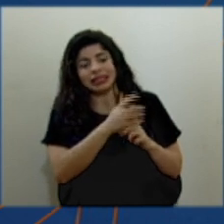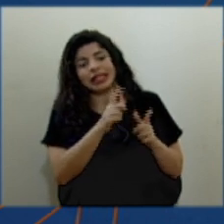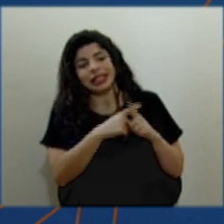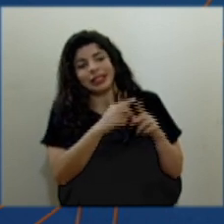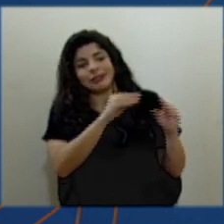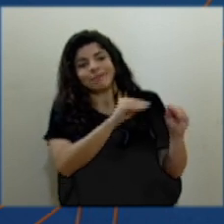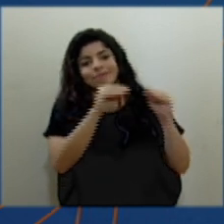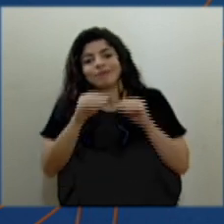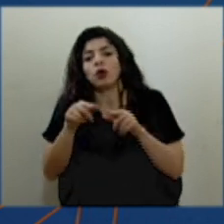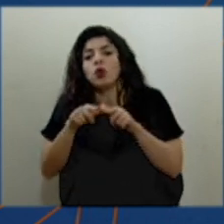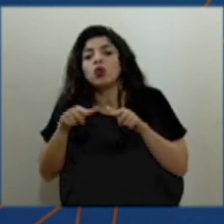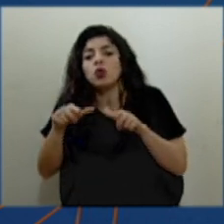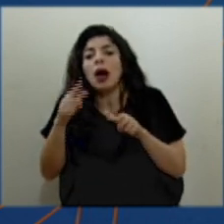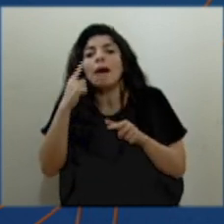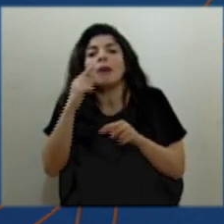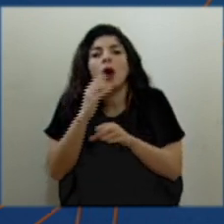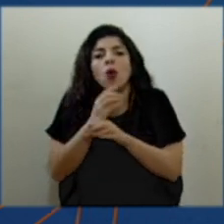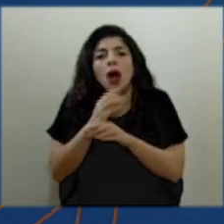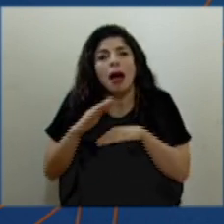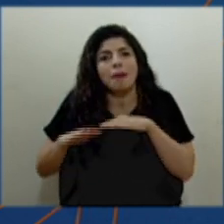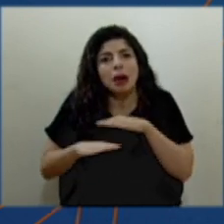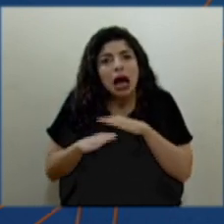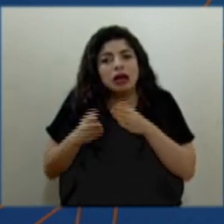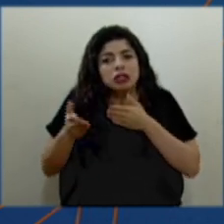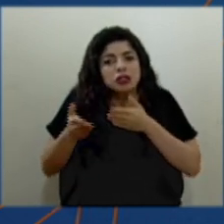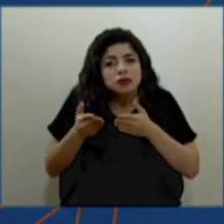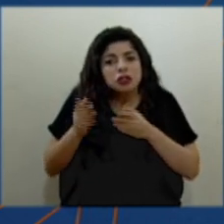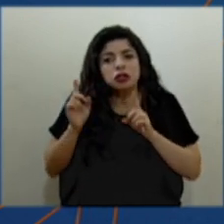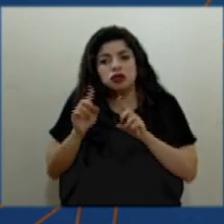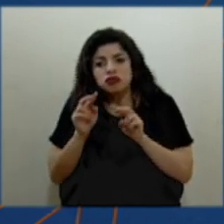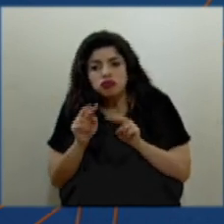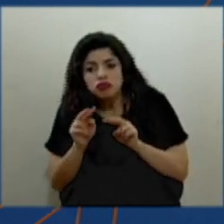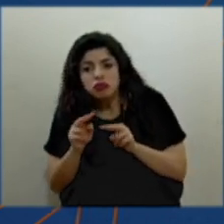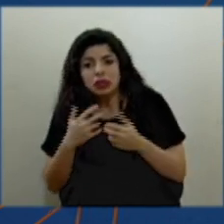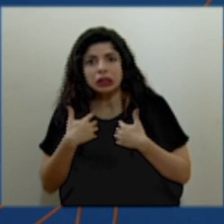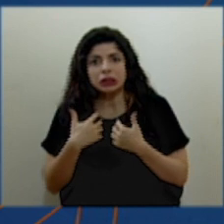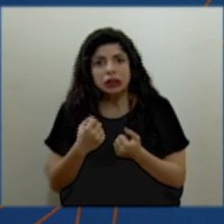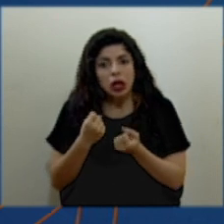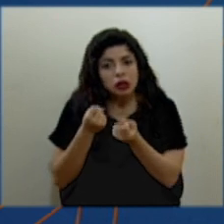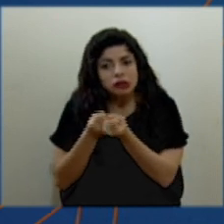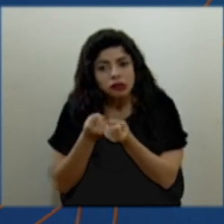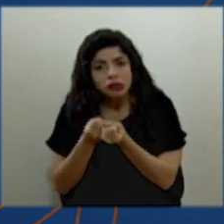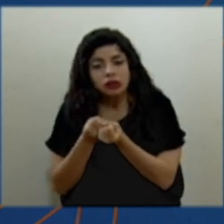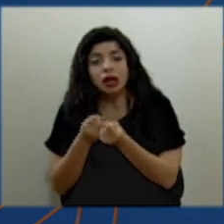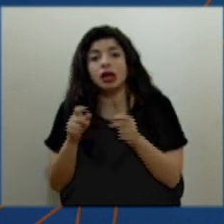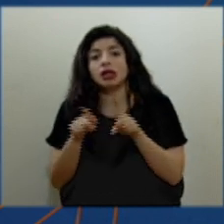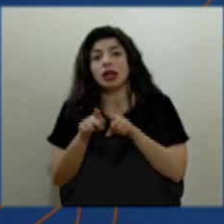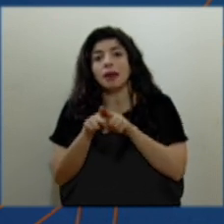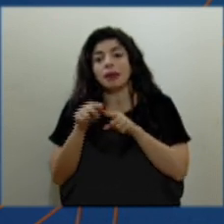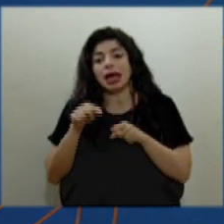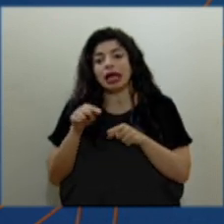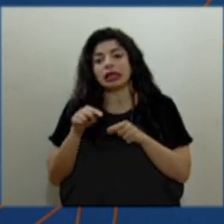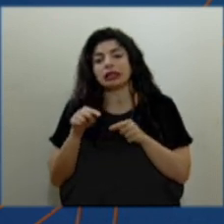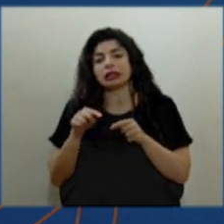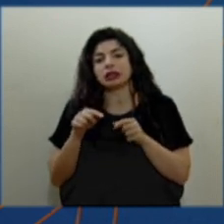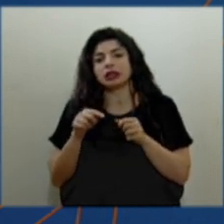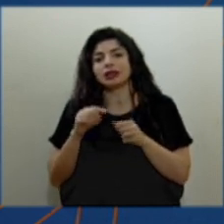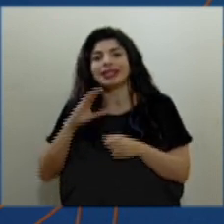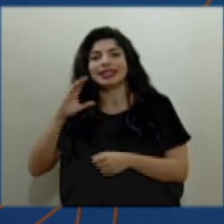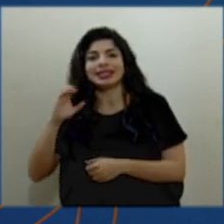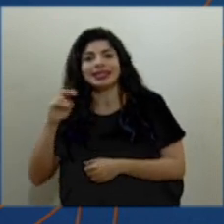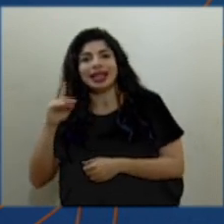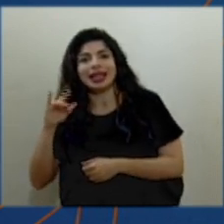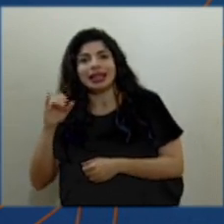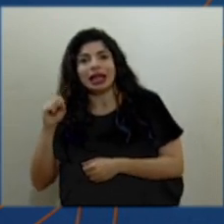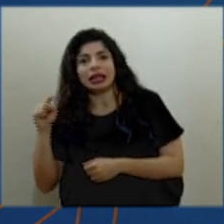centros de cuidado básico con todos los servicios debidamente atendidos, monitoreo de salud y un enlace permanente también con el SENDEIS